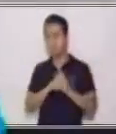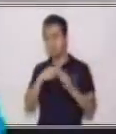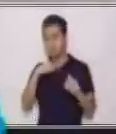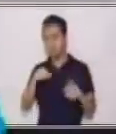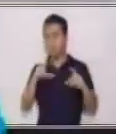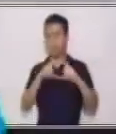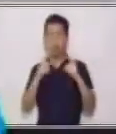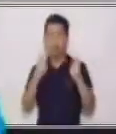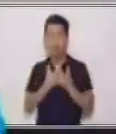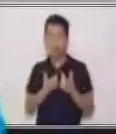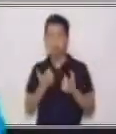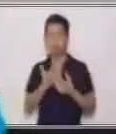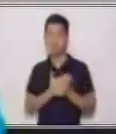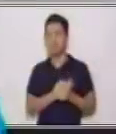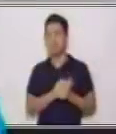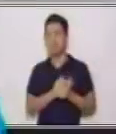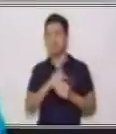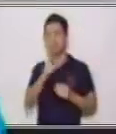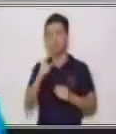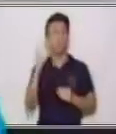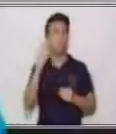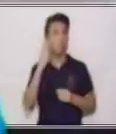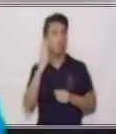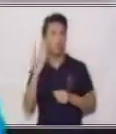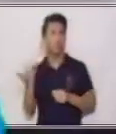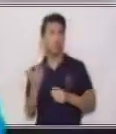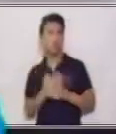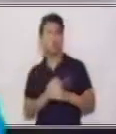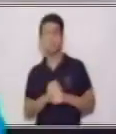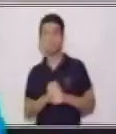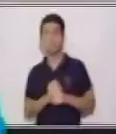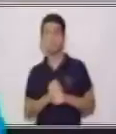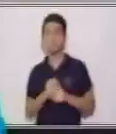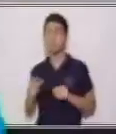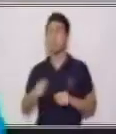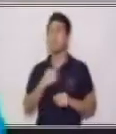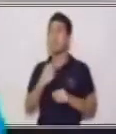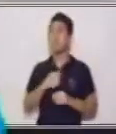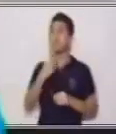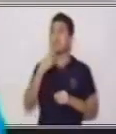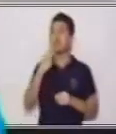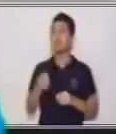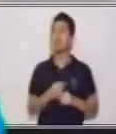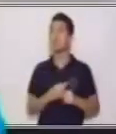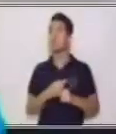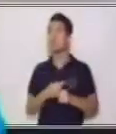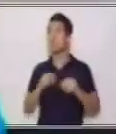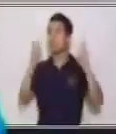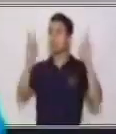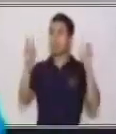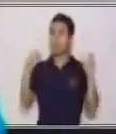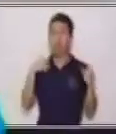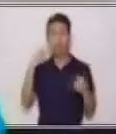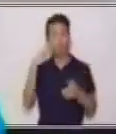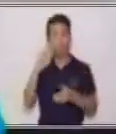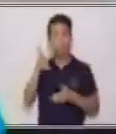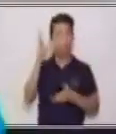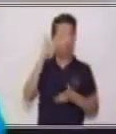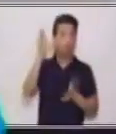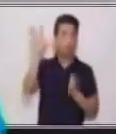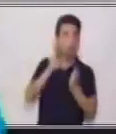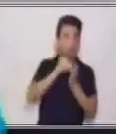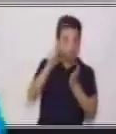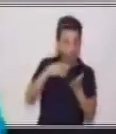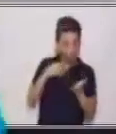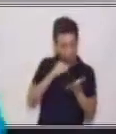clase, pues estabas escuchando que la maestra estaba hablando y estaba hablando sobre ese tema y estabas tomando ideas